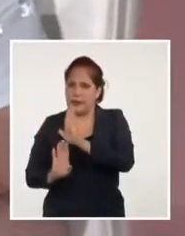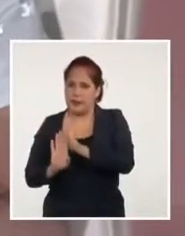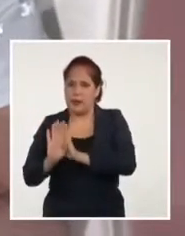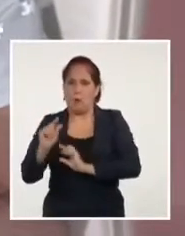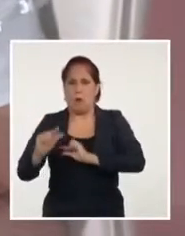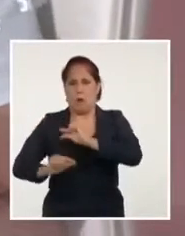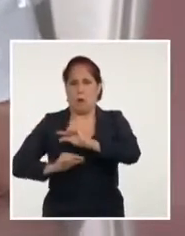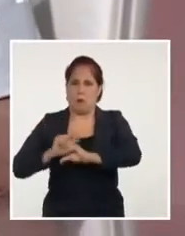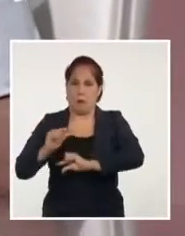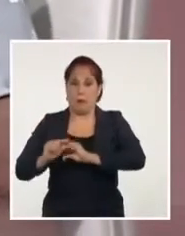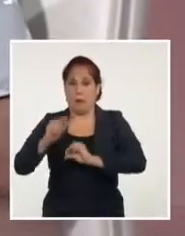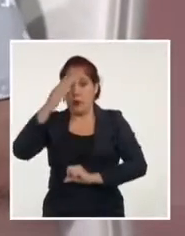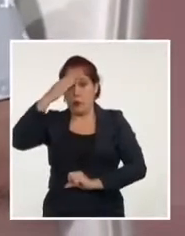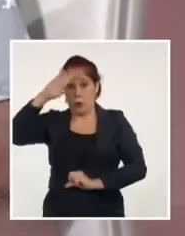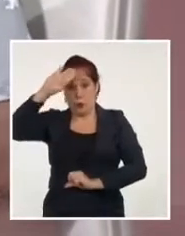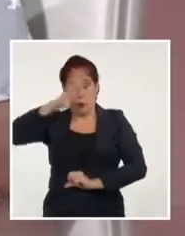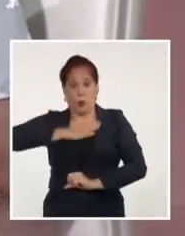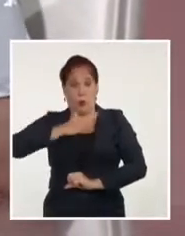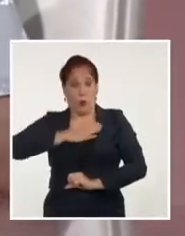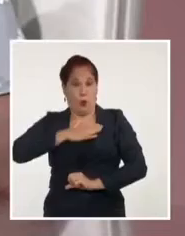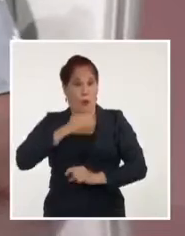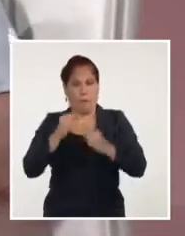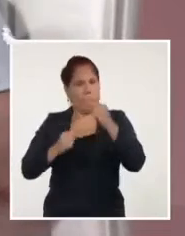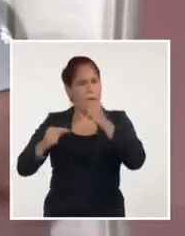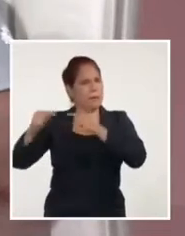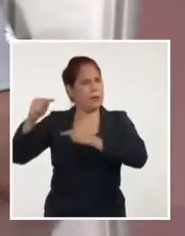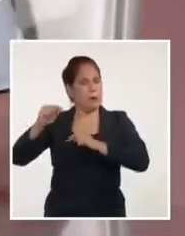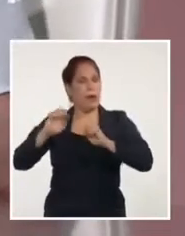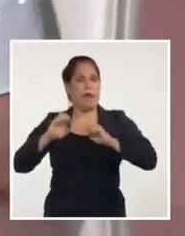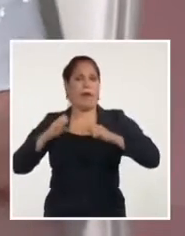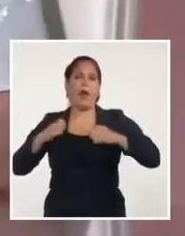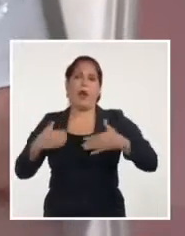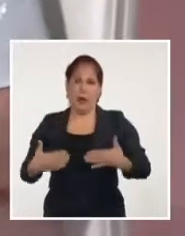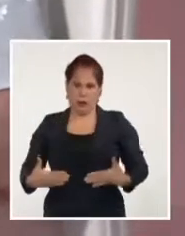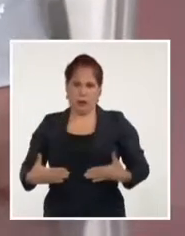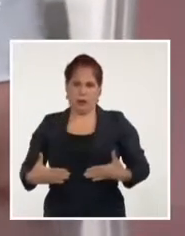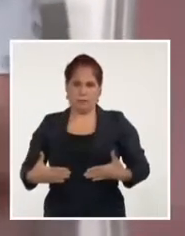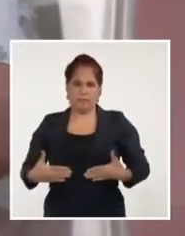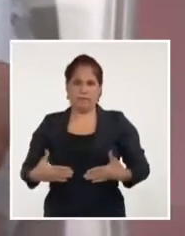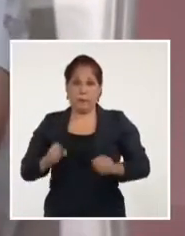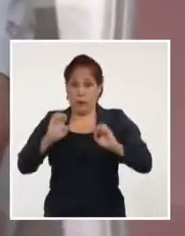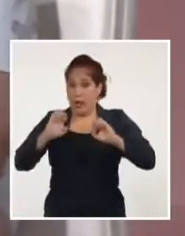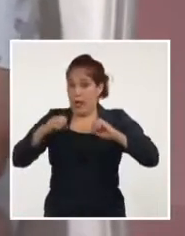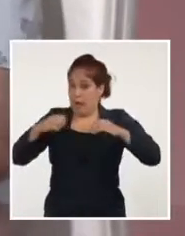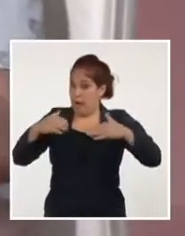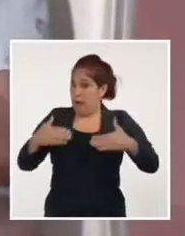tenido como estandarte fundamental una ética, una axiología, una